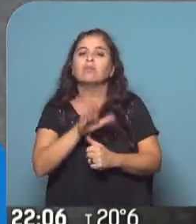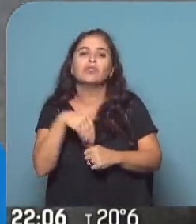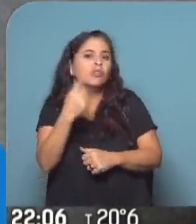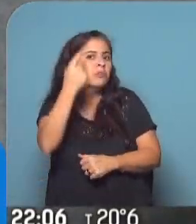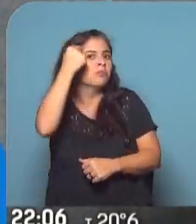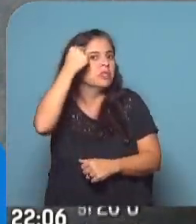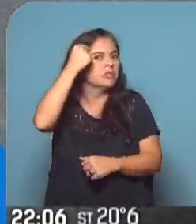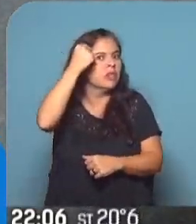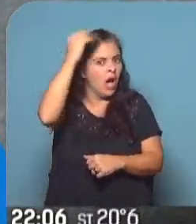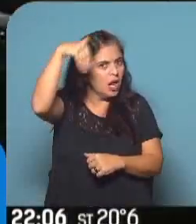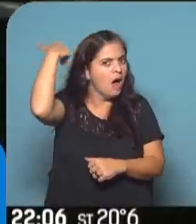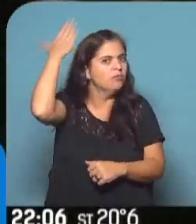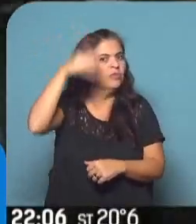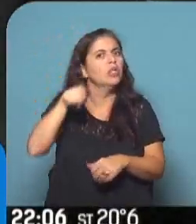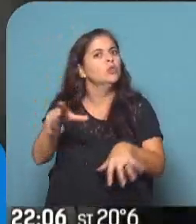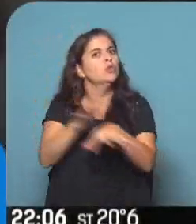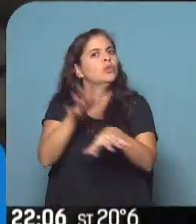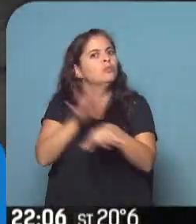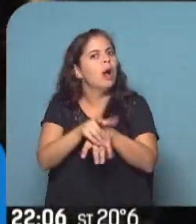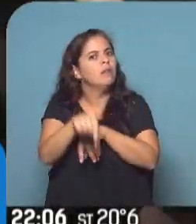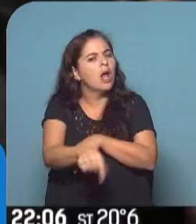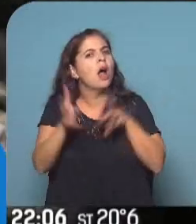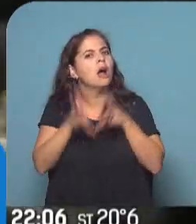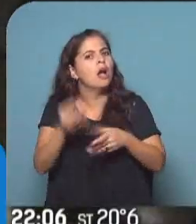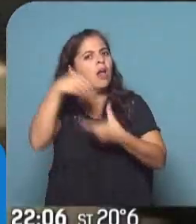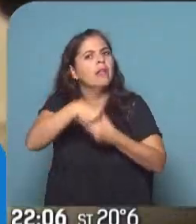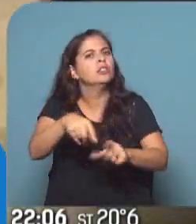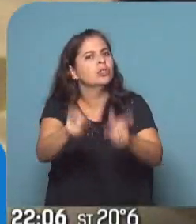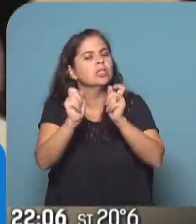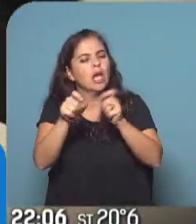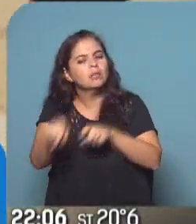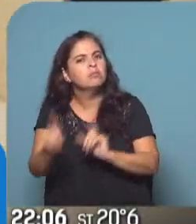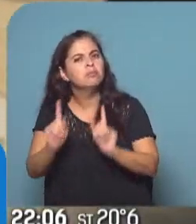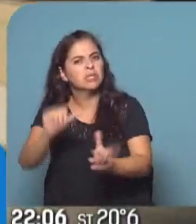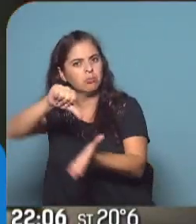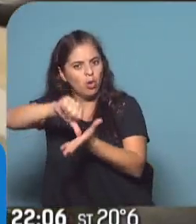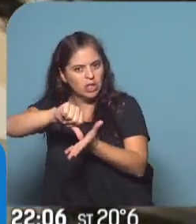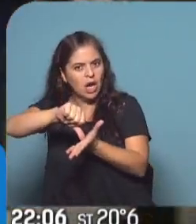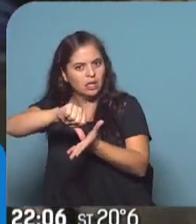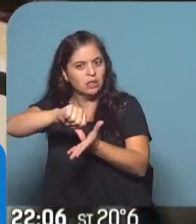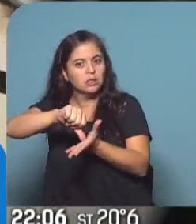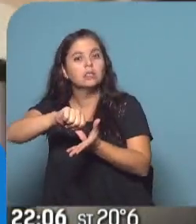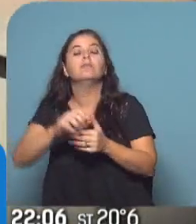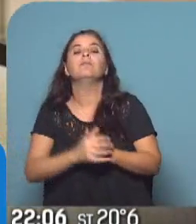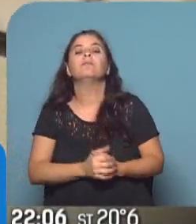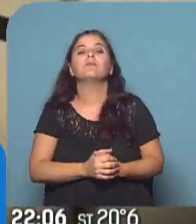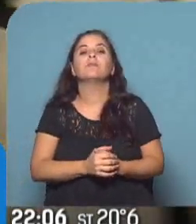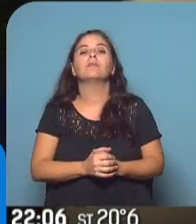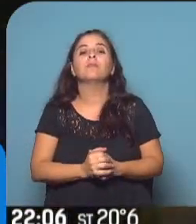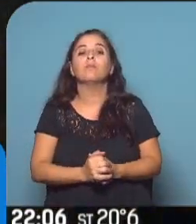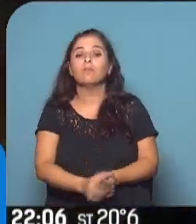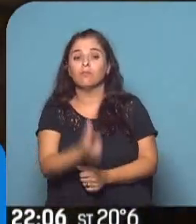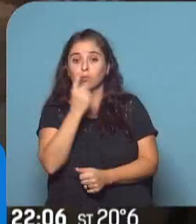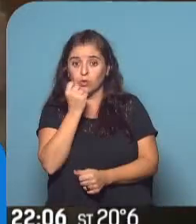saudíes directamente a Teherán. Otra señal inquietante vino desde la Secretaría de Defensa a cargo de Patrick Shanahan, un ex ejecutivo de